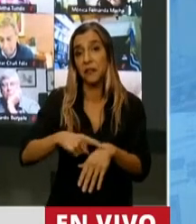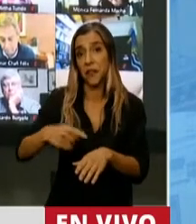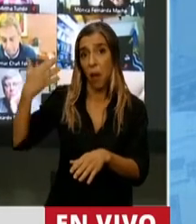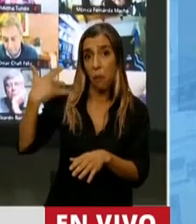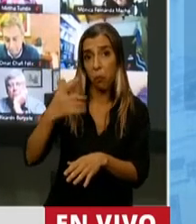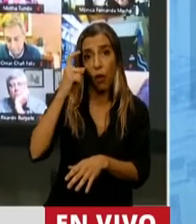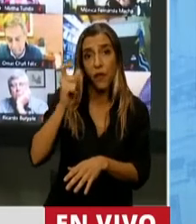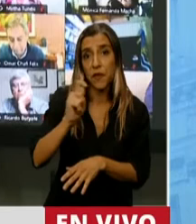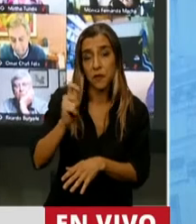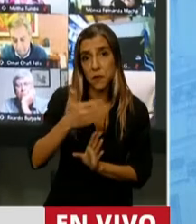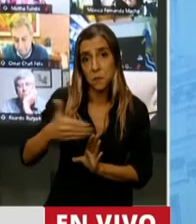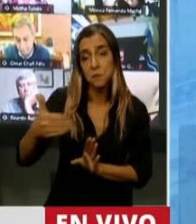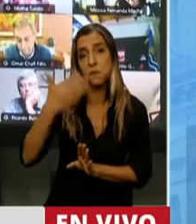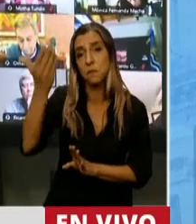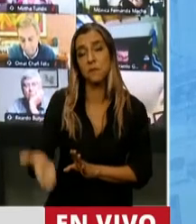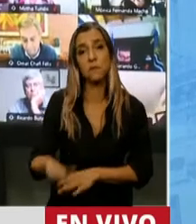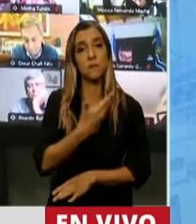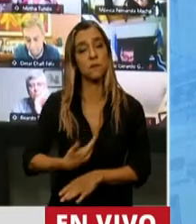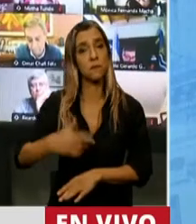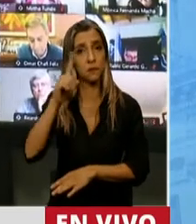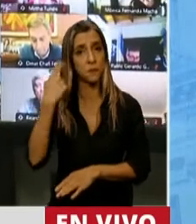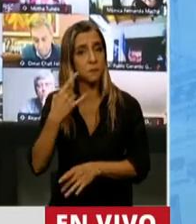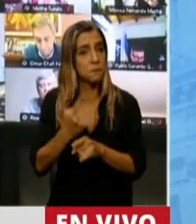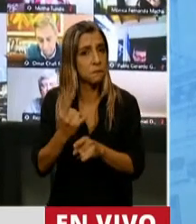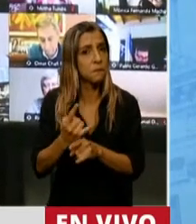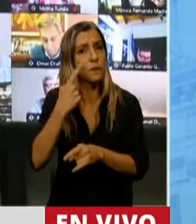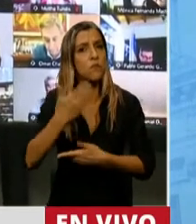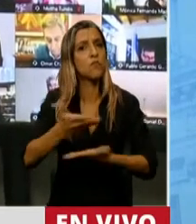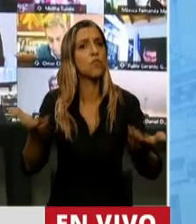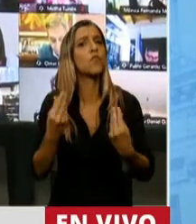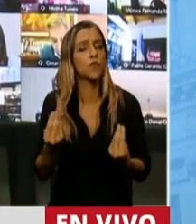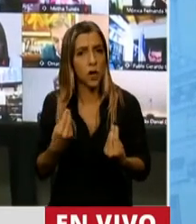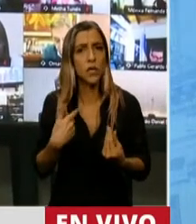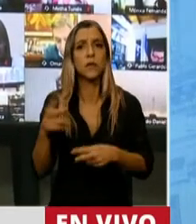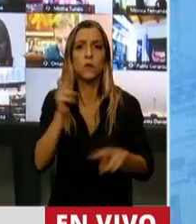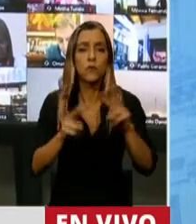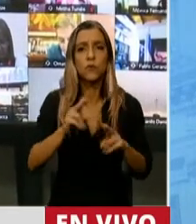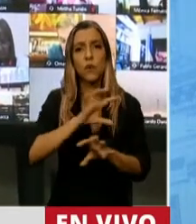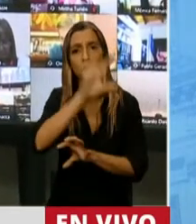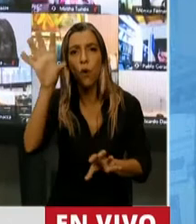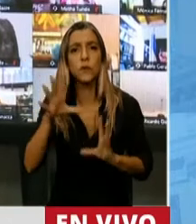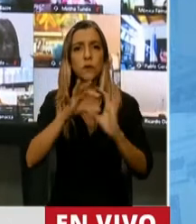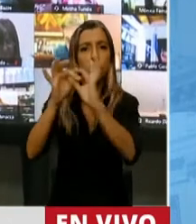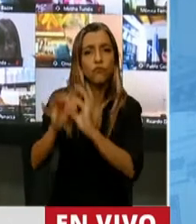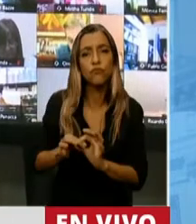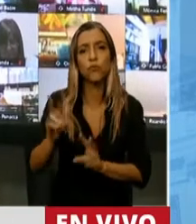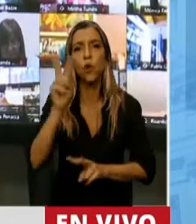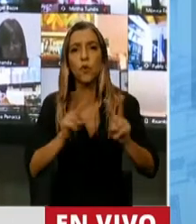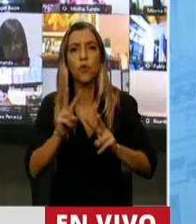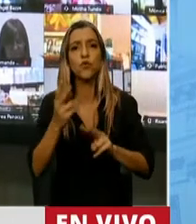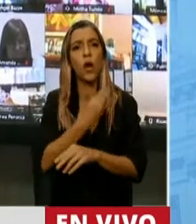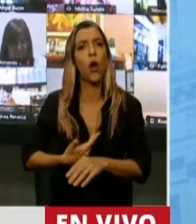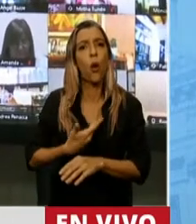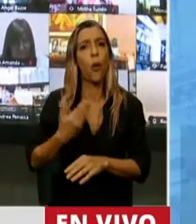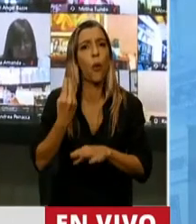estos 10 meses de gobierno, ha sido un constante gesto de acercamiento y de proximidad con cada uno de los